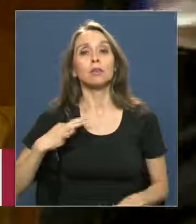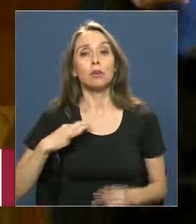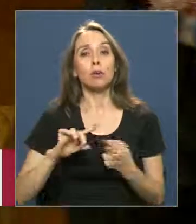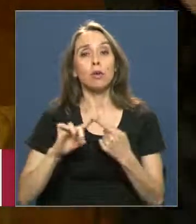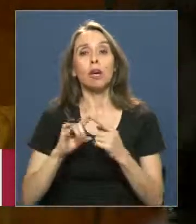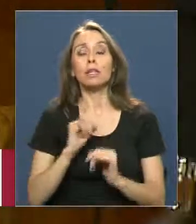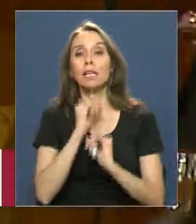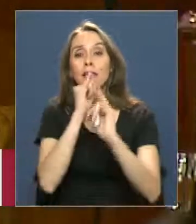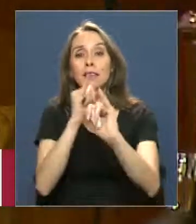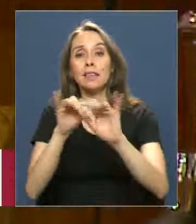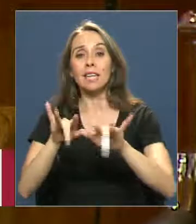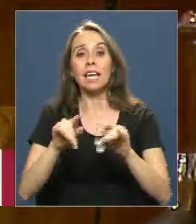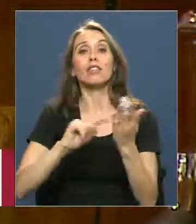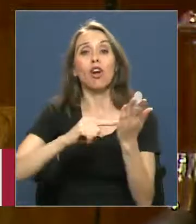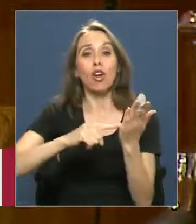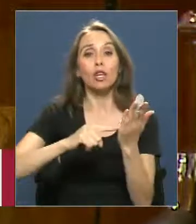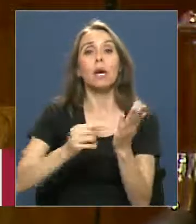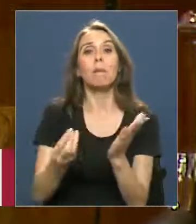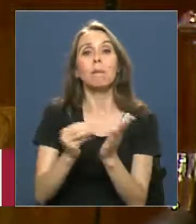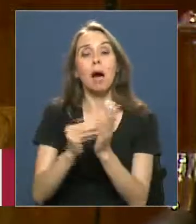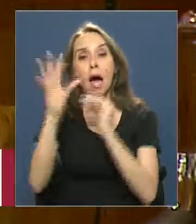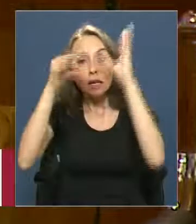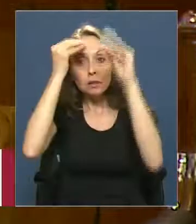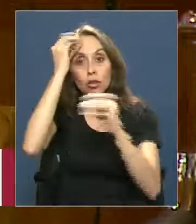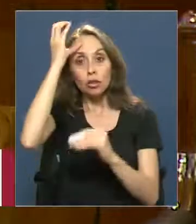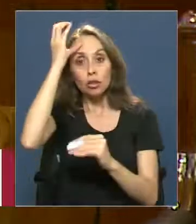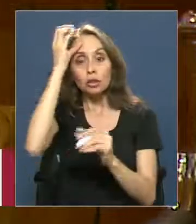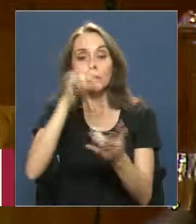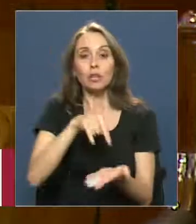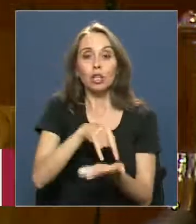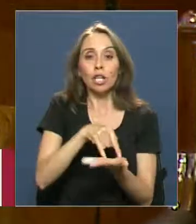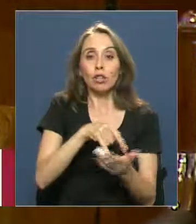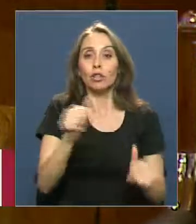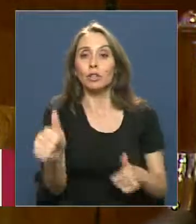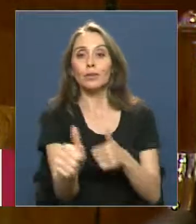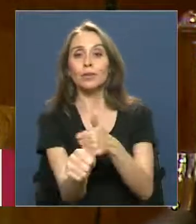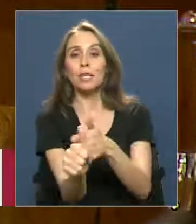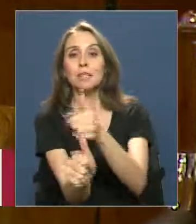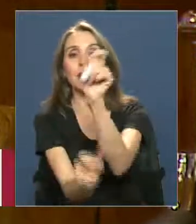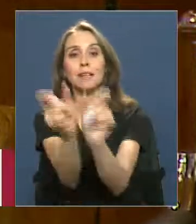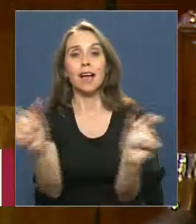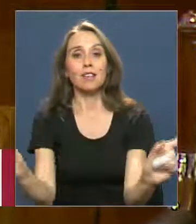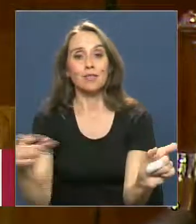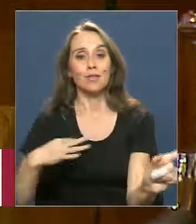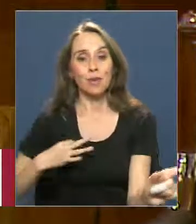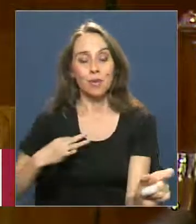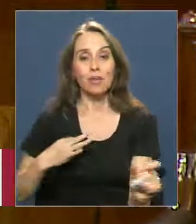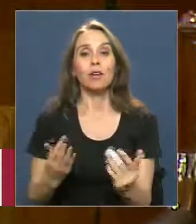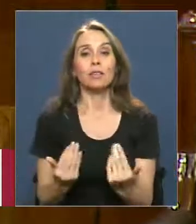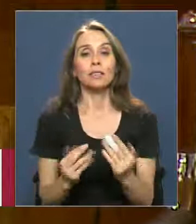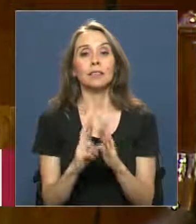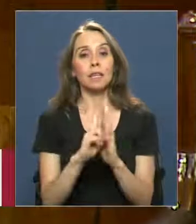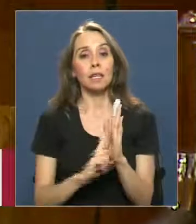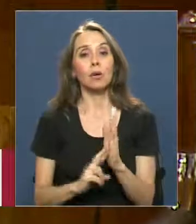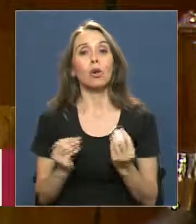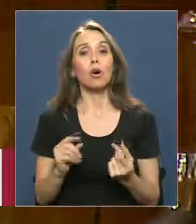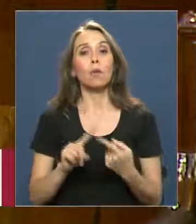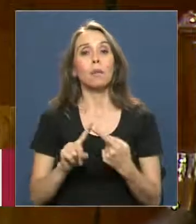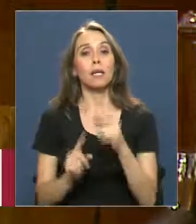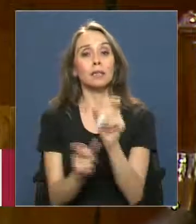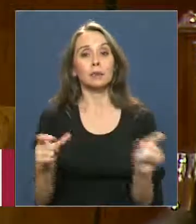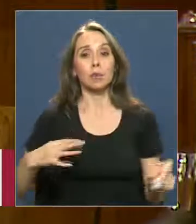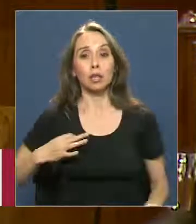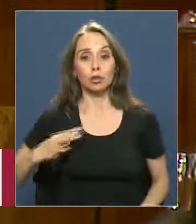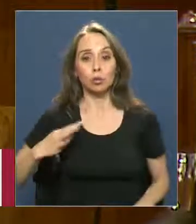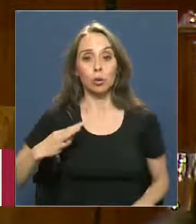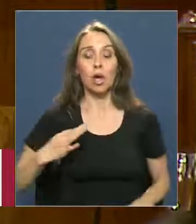de la información para generar mayor conocimiento y acercamiento del Congreso Nacional a la ciudadanía. La necesidad de regular la participación ciudadana